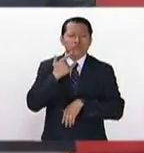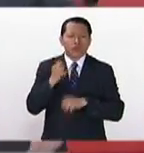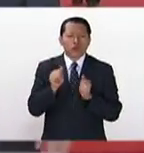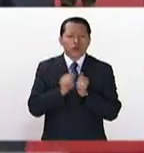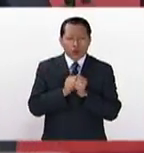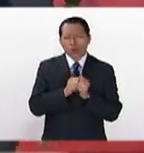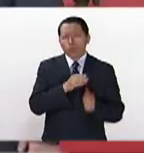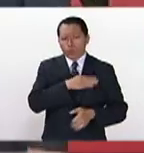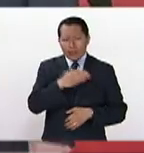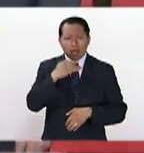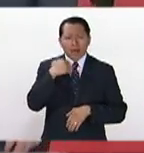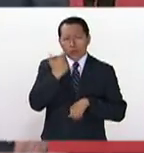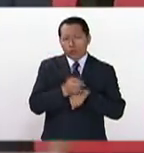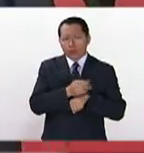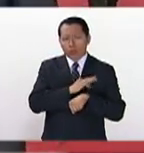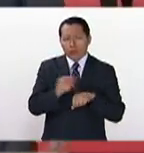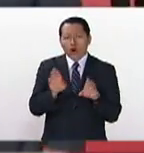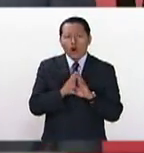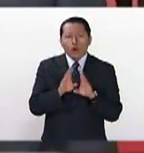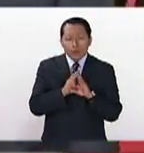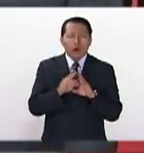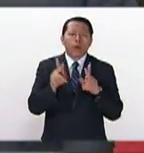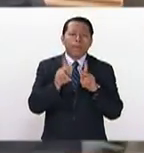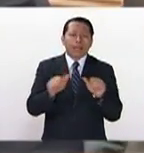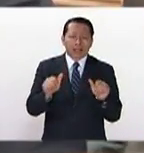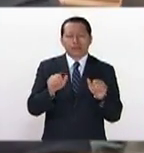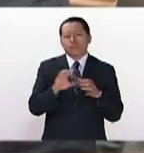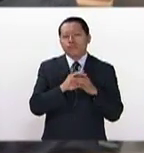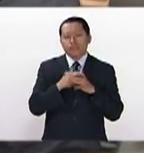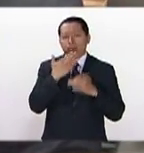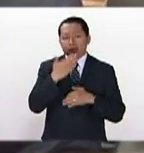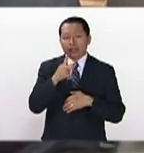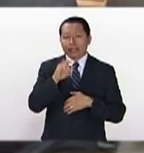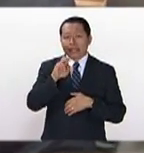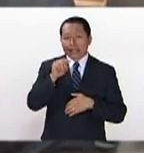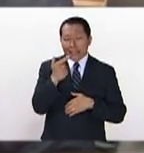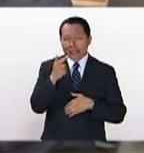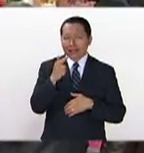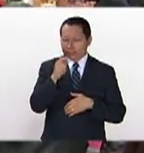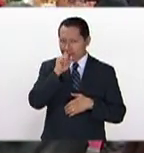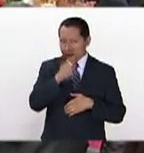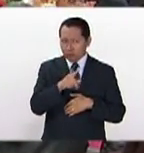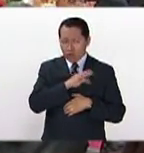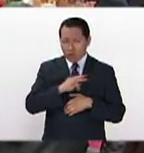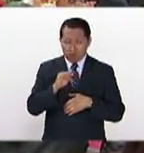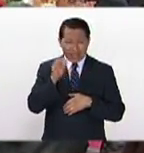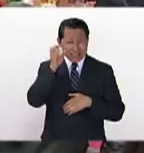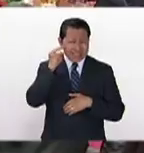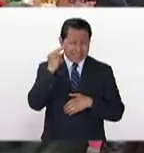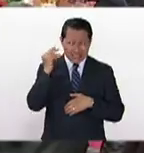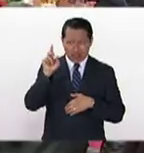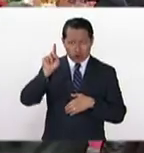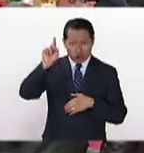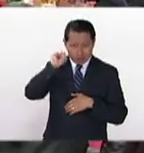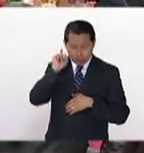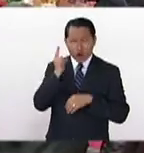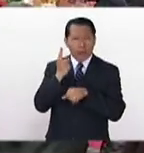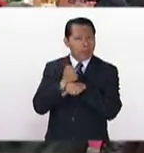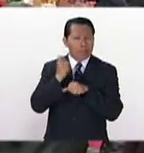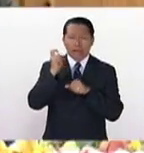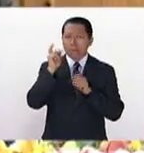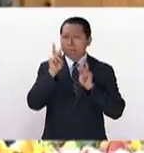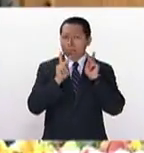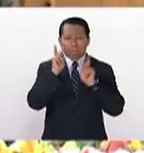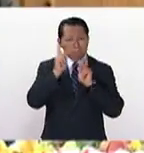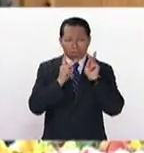buena voluntad, creando una atmósfera de paz y estabilidad. Kim Jong-un estuvo en China desde el domingo y se trata de su primer viaje al exterior